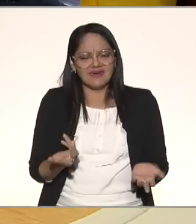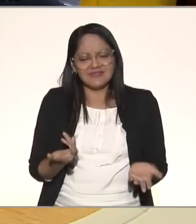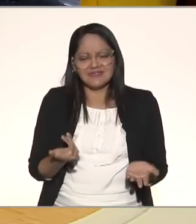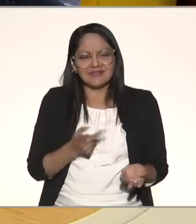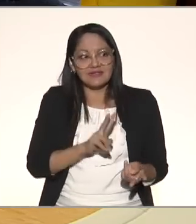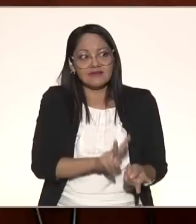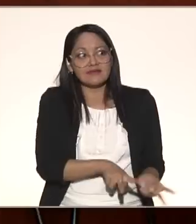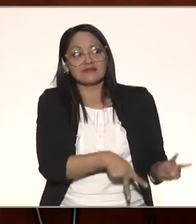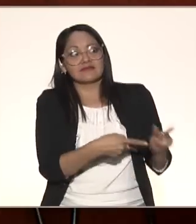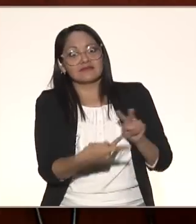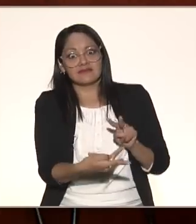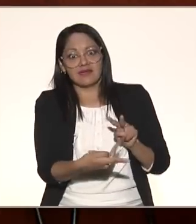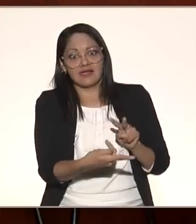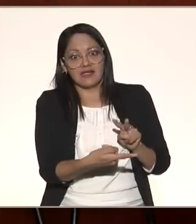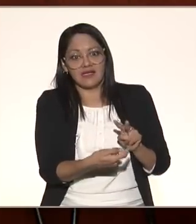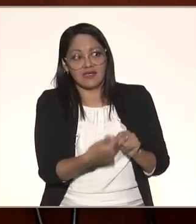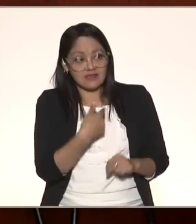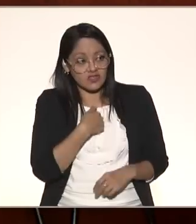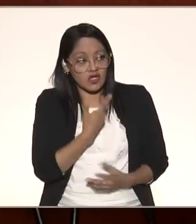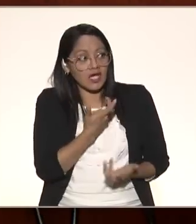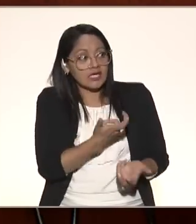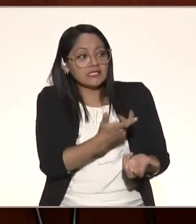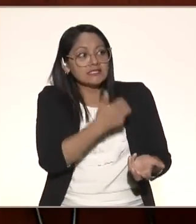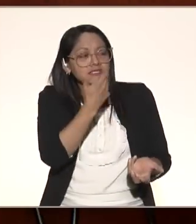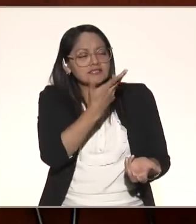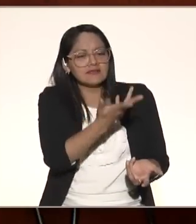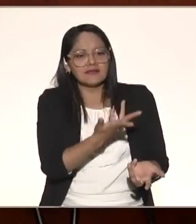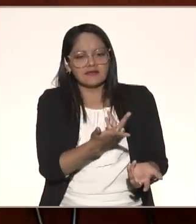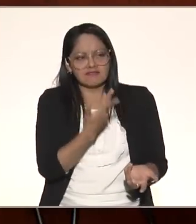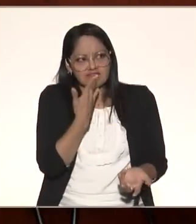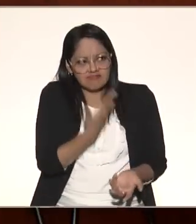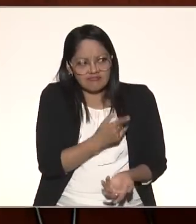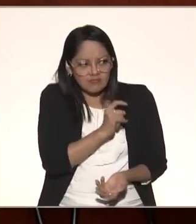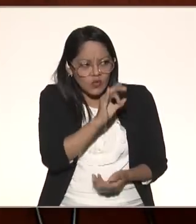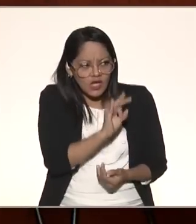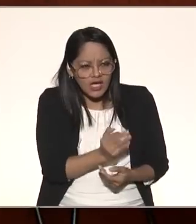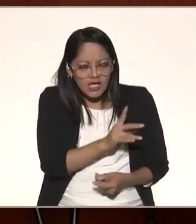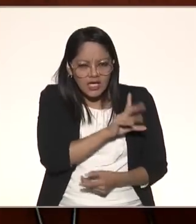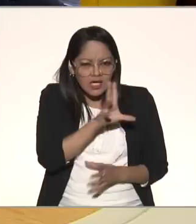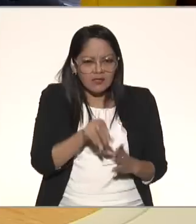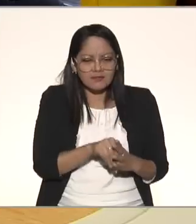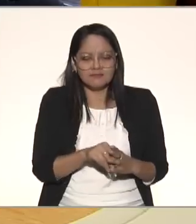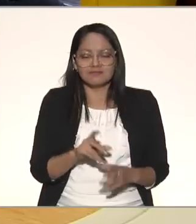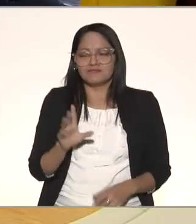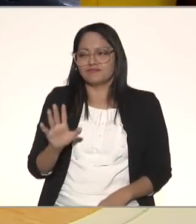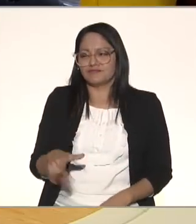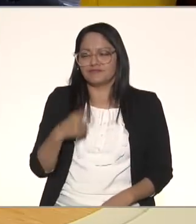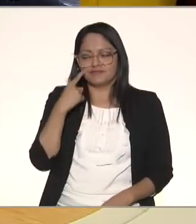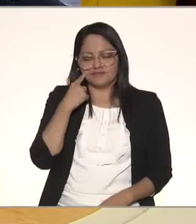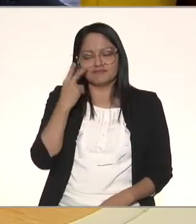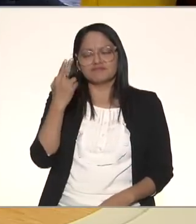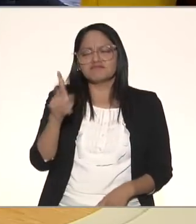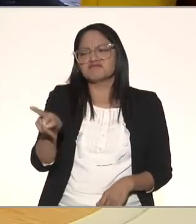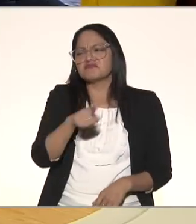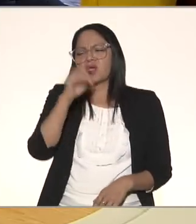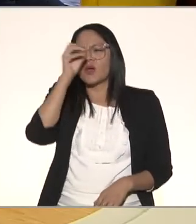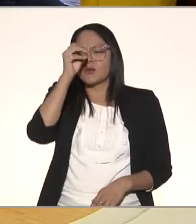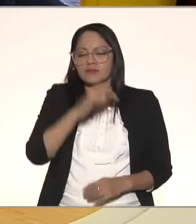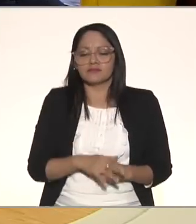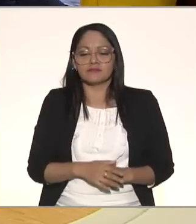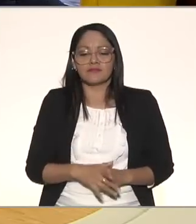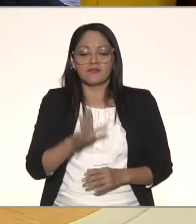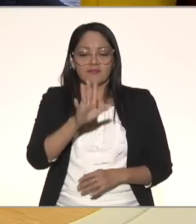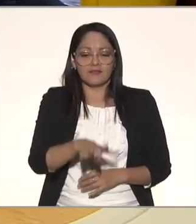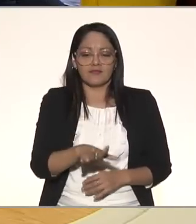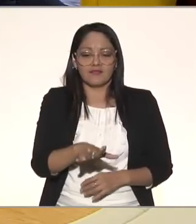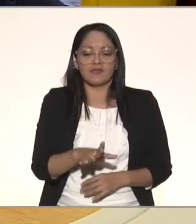yo no reciba todo el apetito que traigo a lo mejor no sé ustedes que la sexualidad es penetrar y